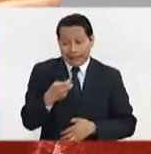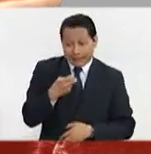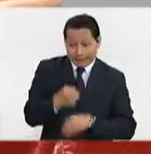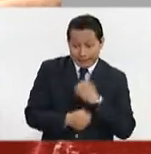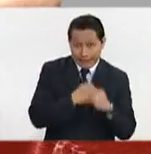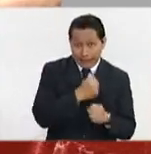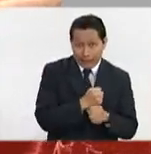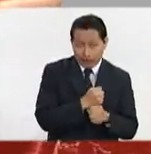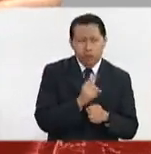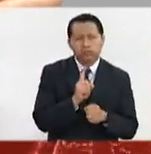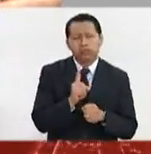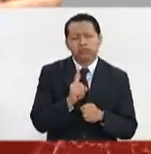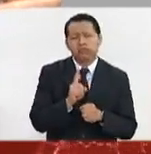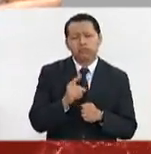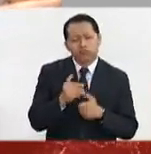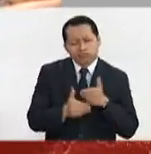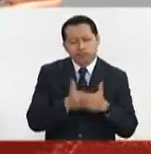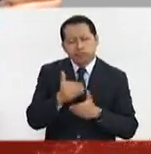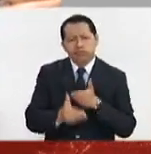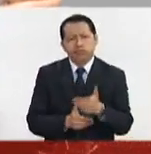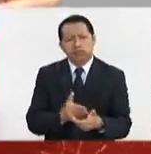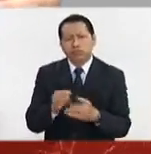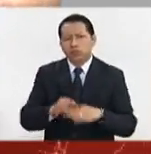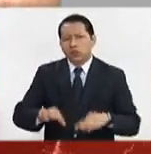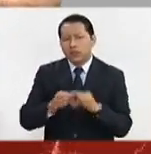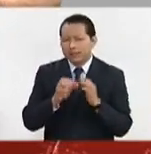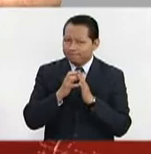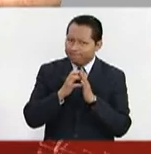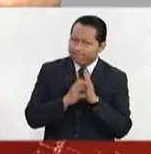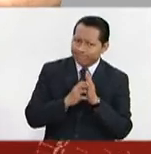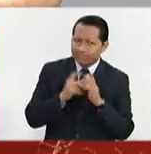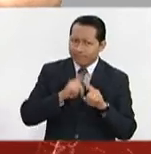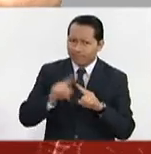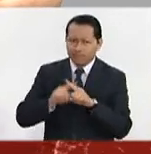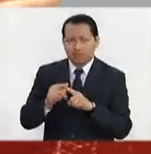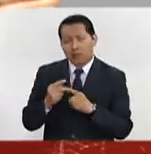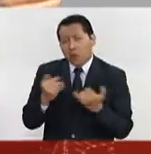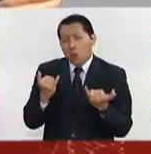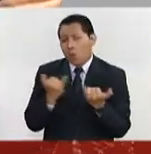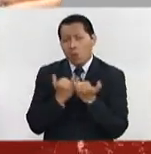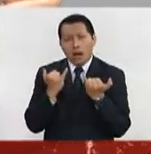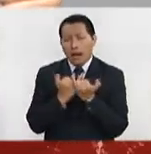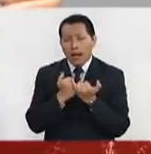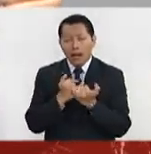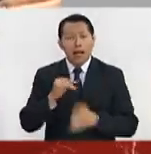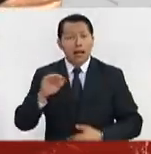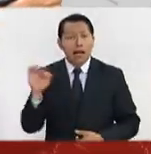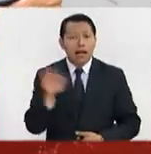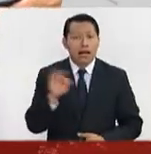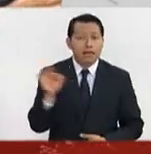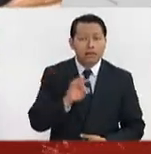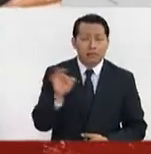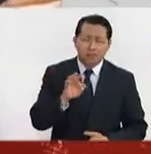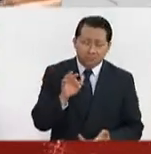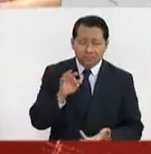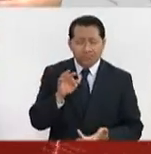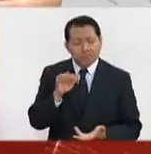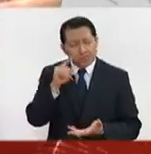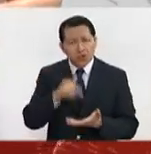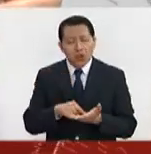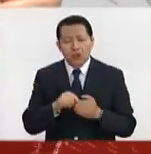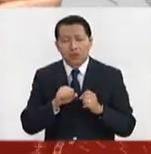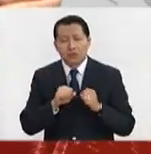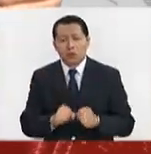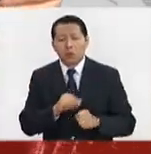sino en todos, implica que se hagan ajustes y modificaciones. Este no será la excepción y lo más probable, lo más cierto, es que en este